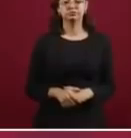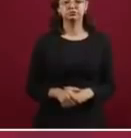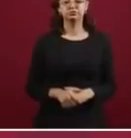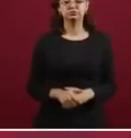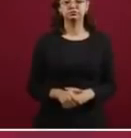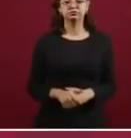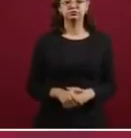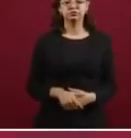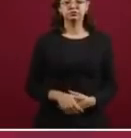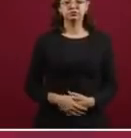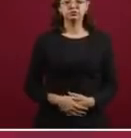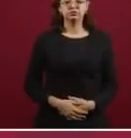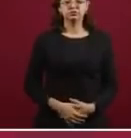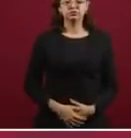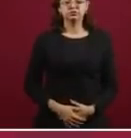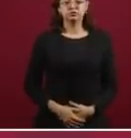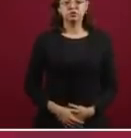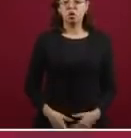toda la carga fiscal